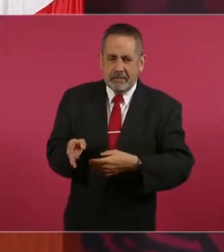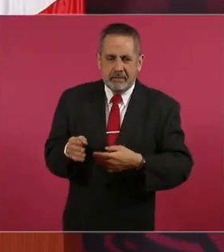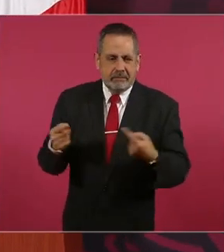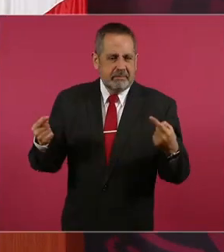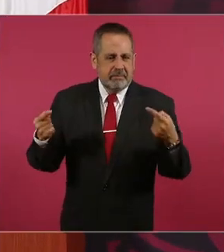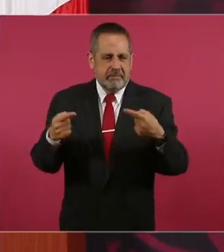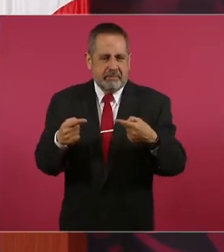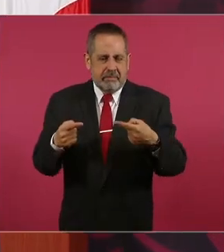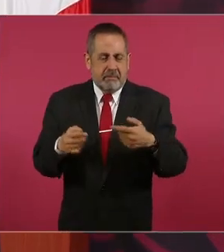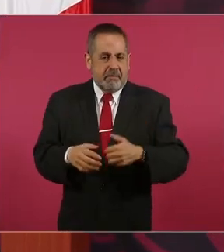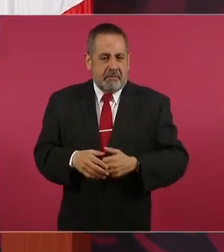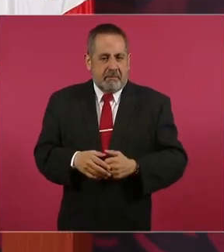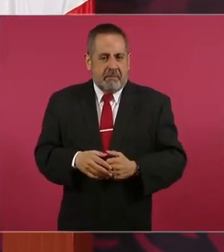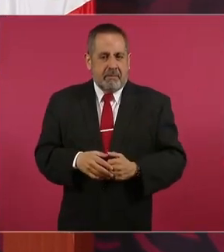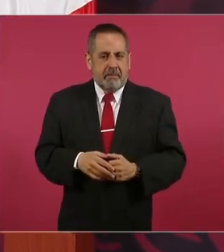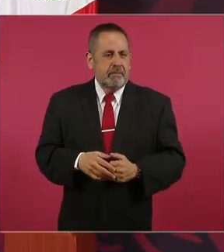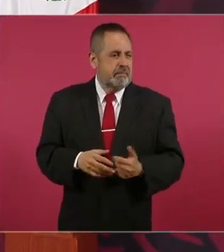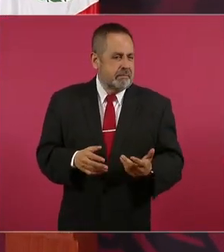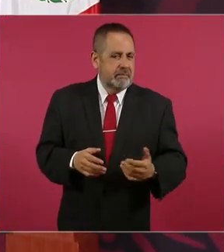de las gavetas